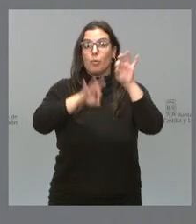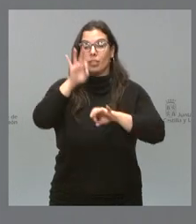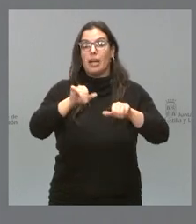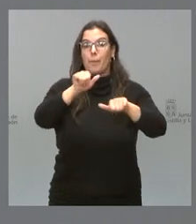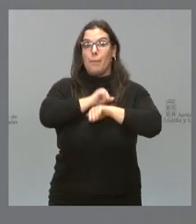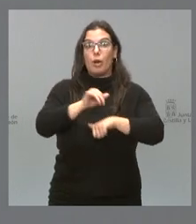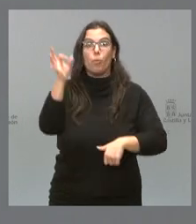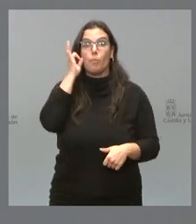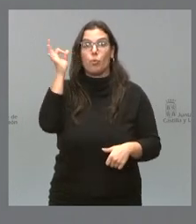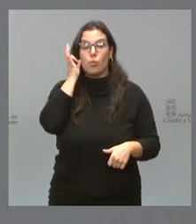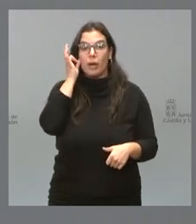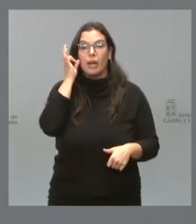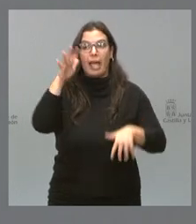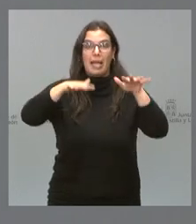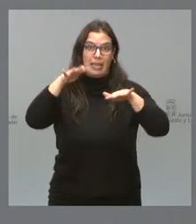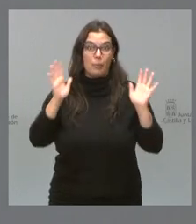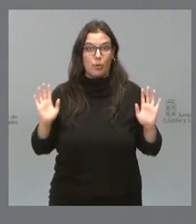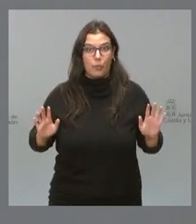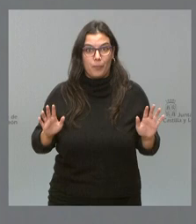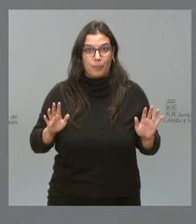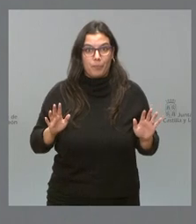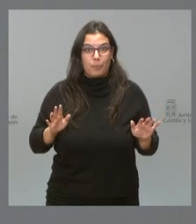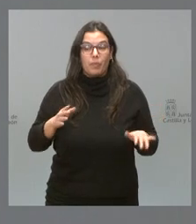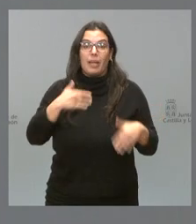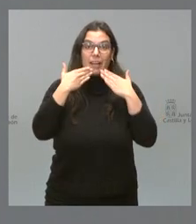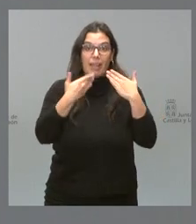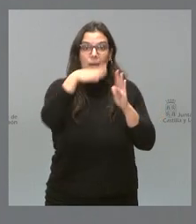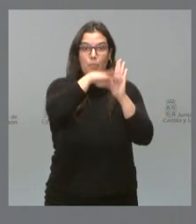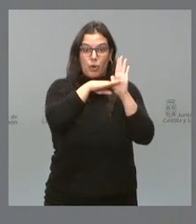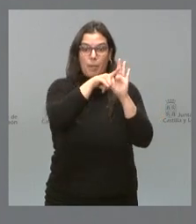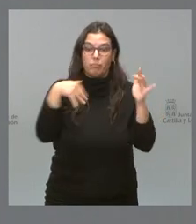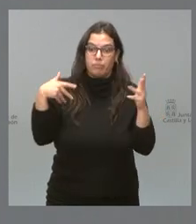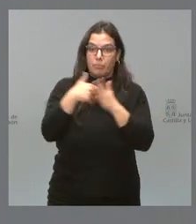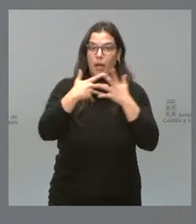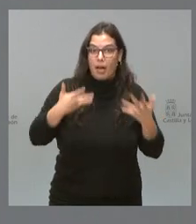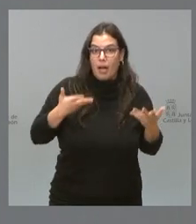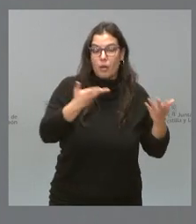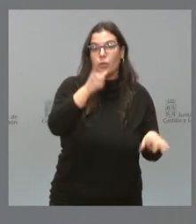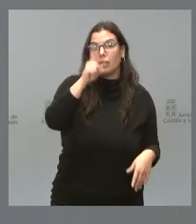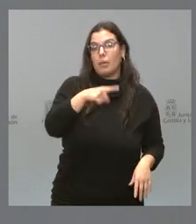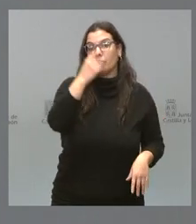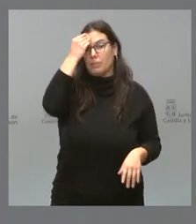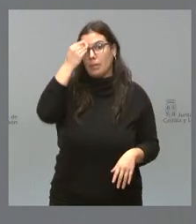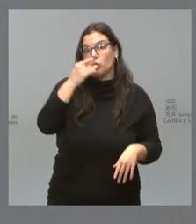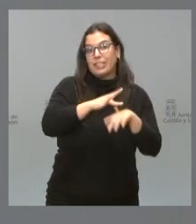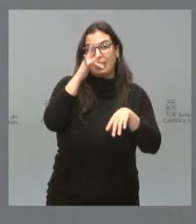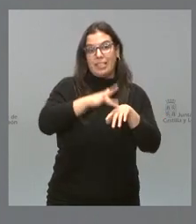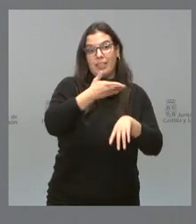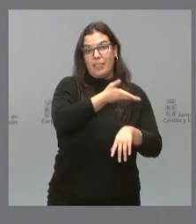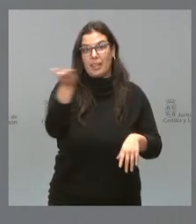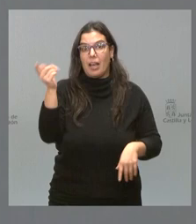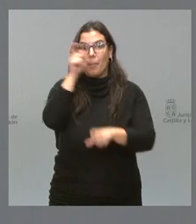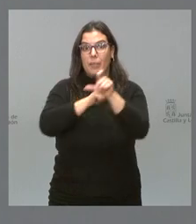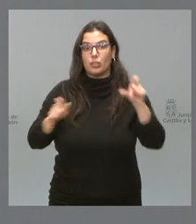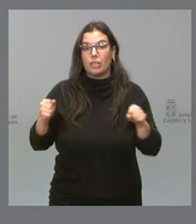que es claramente inferior la del contexto nacional por ese tipo de programas que han ayudado a eso y queremos también que la sensibilidad por parte de trabajadores